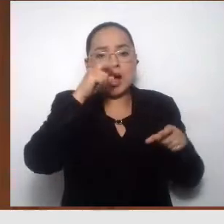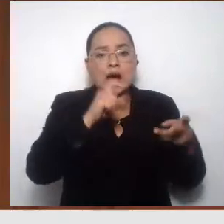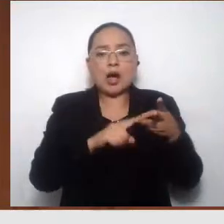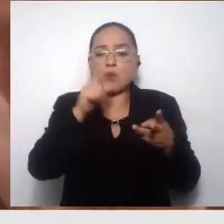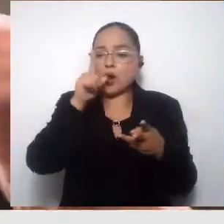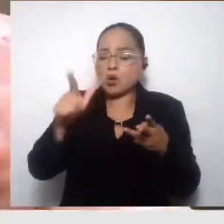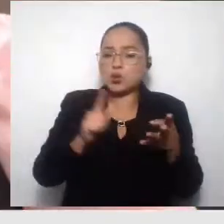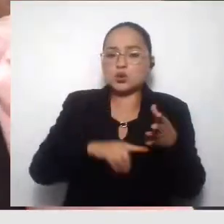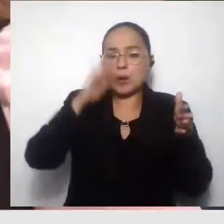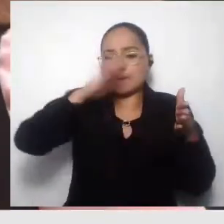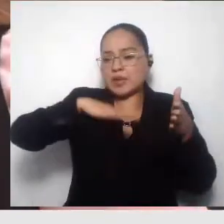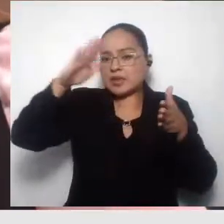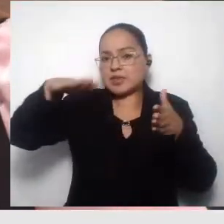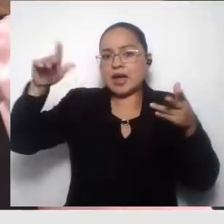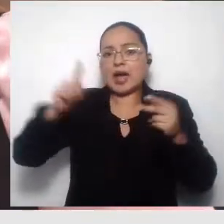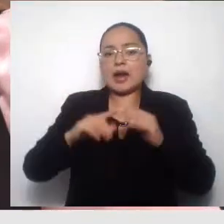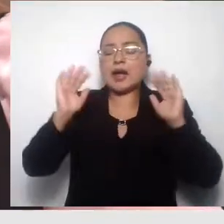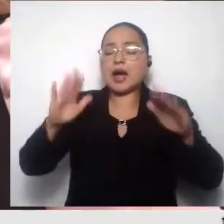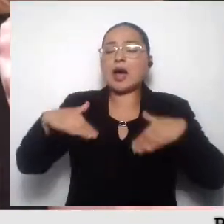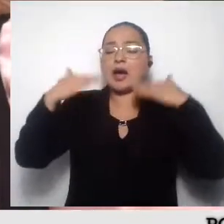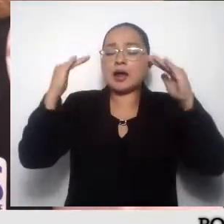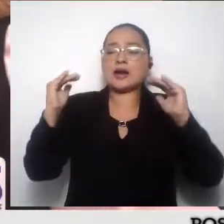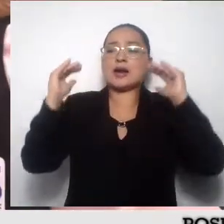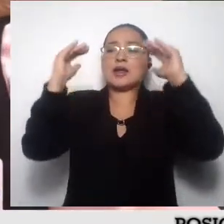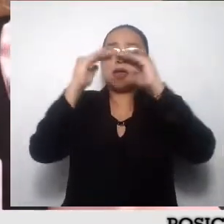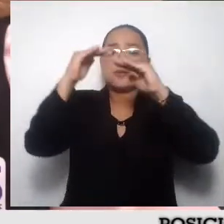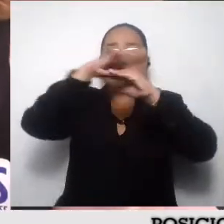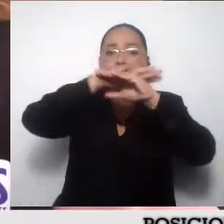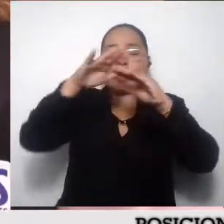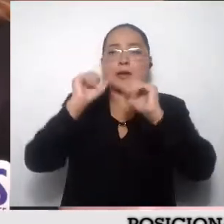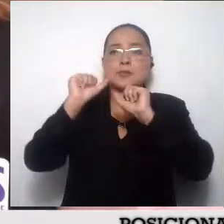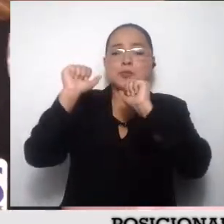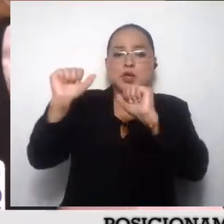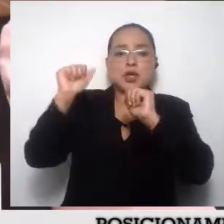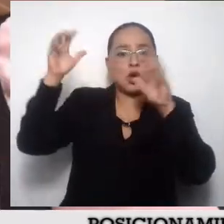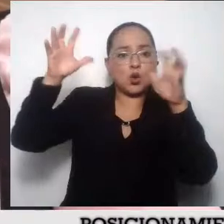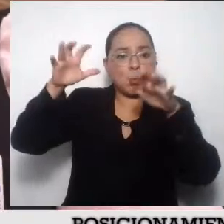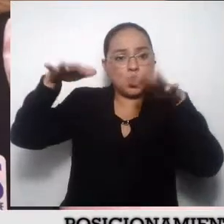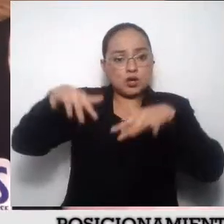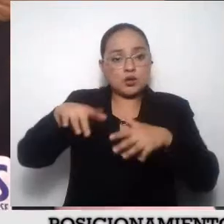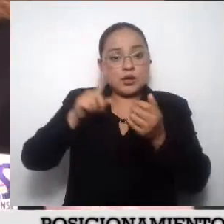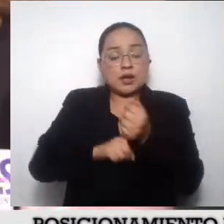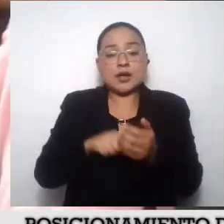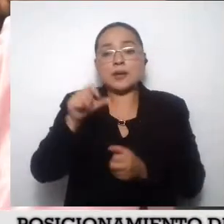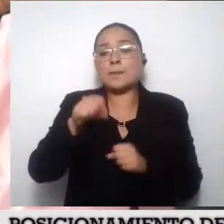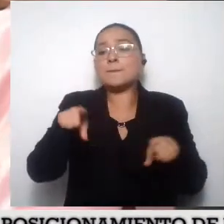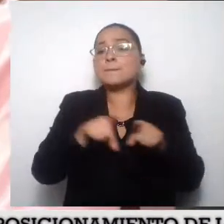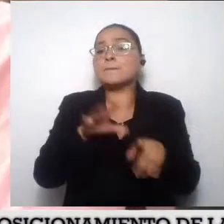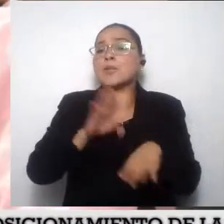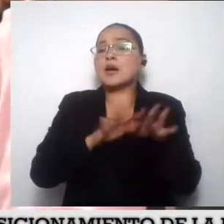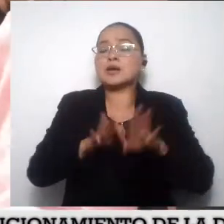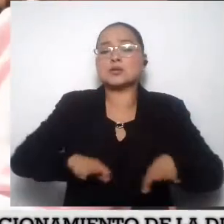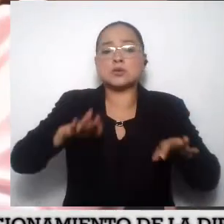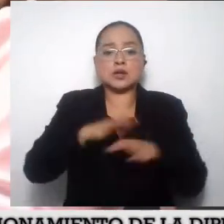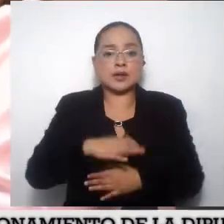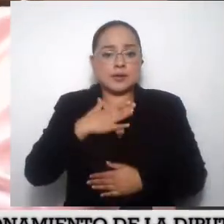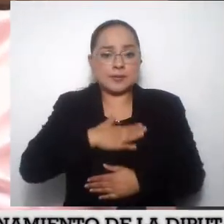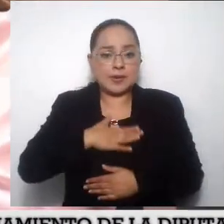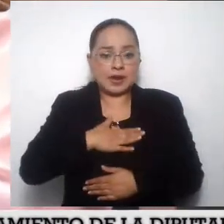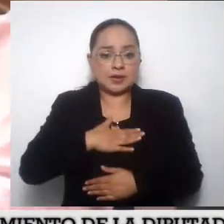pintura, impermeabilización, pero sobre todo en baños. Como representante popular del